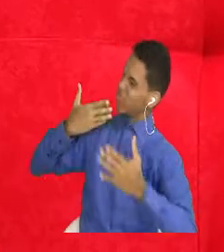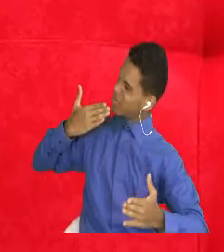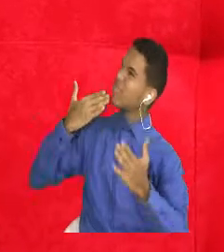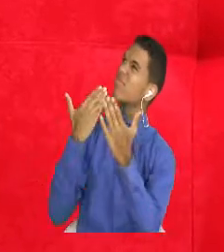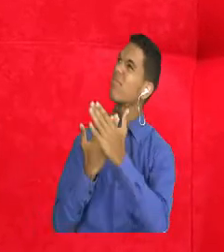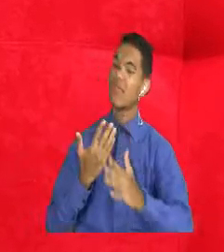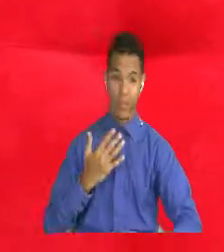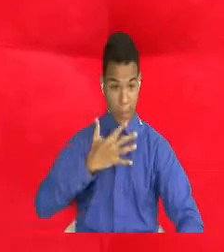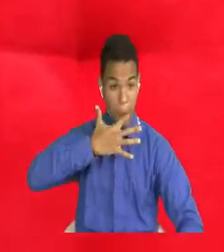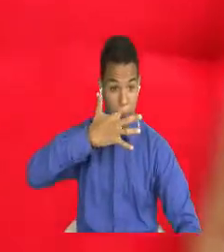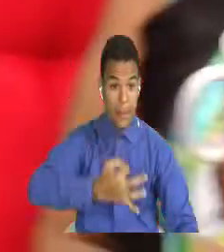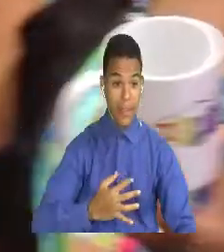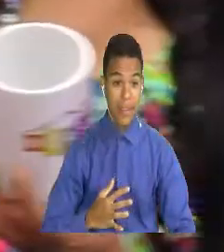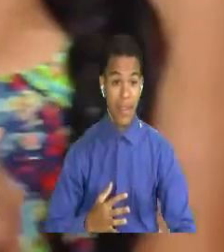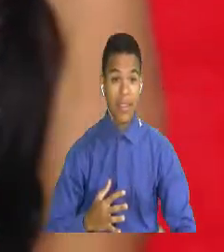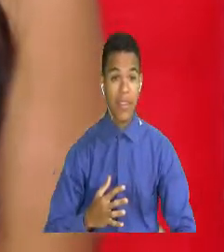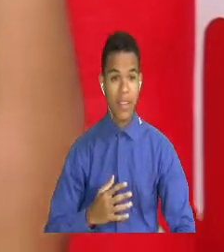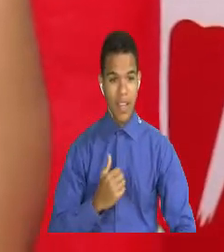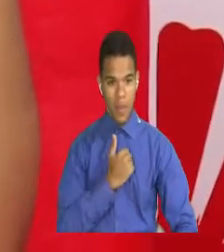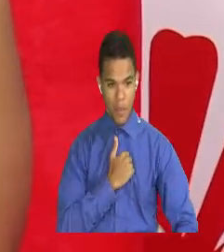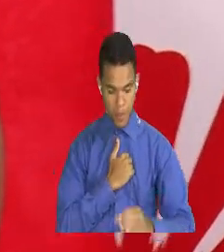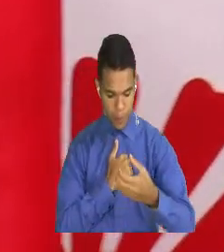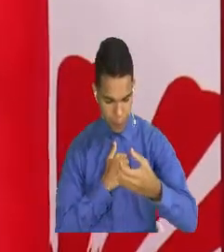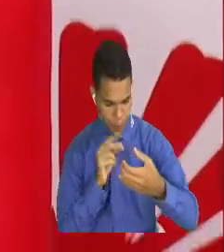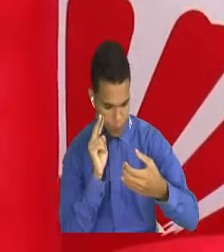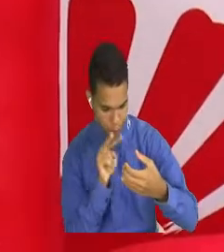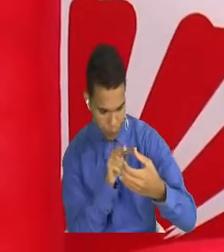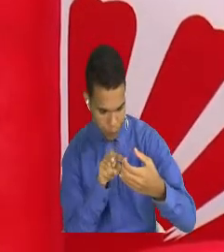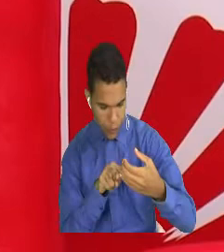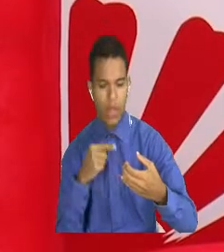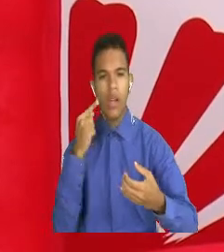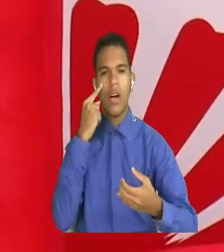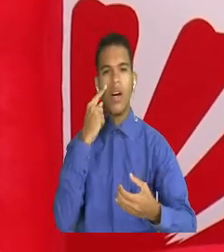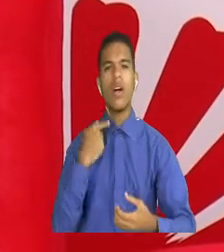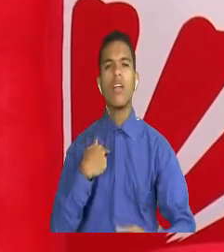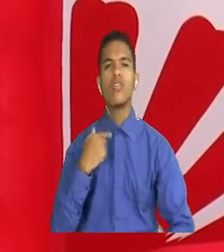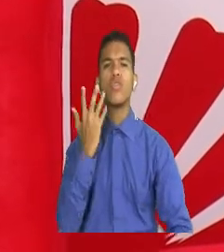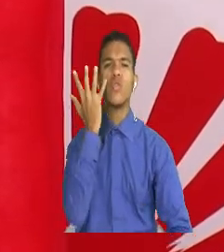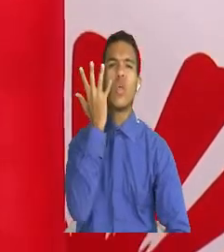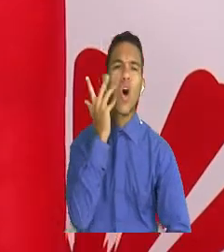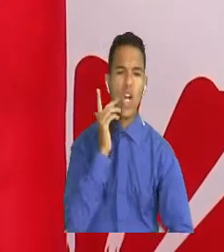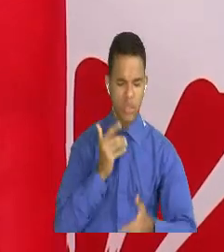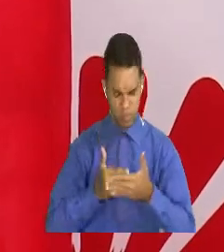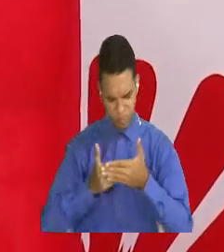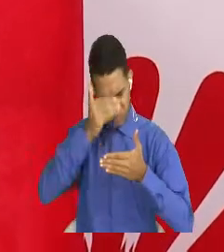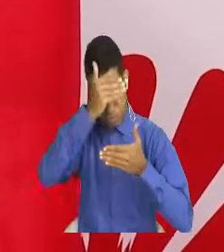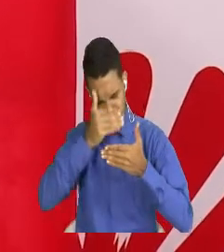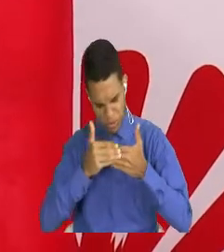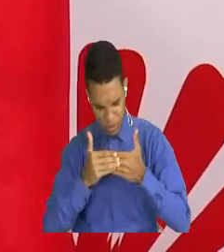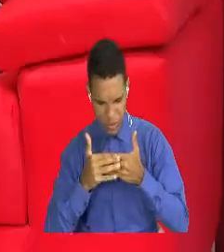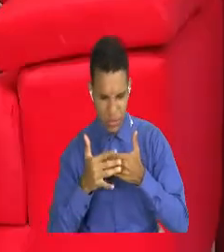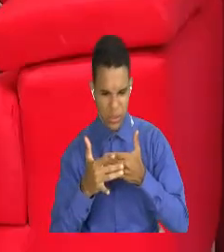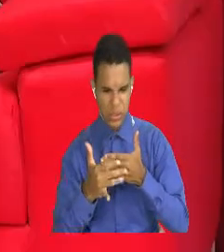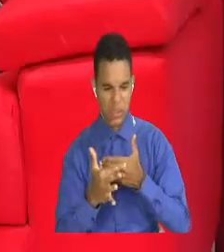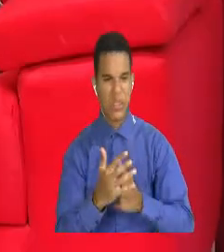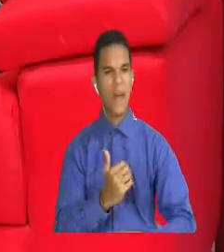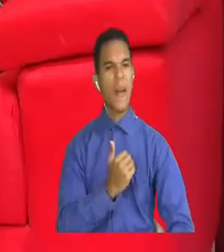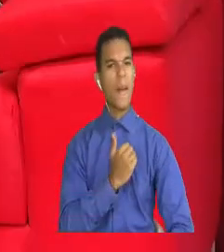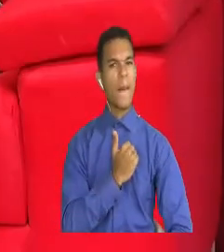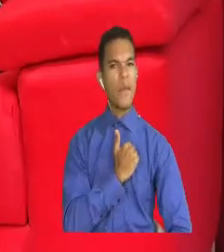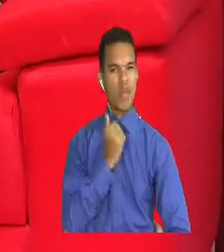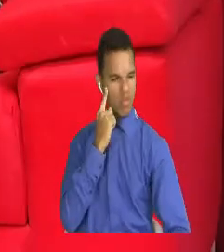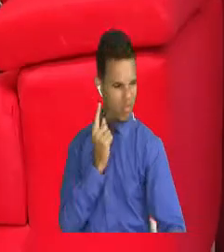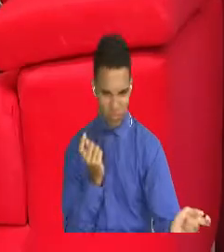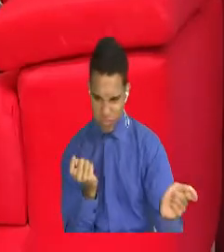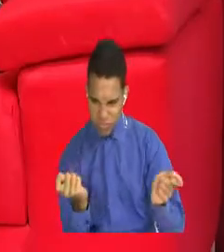que tiene Lina, el que tengo yo aquí en mis manos dice, empieza cada día como si fuera tú el que lo inventaras. Genial. Son